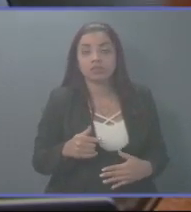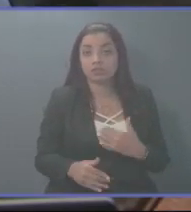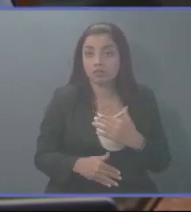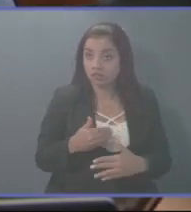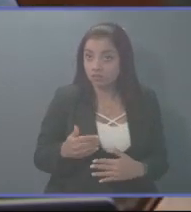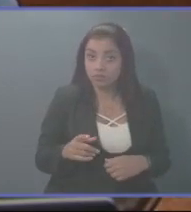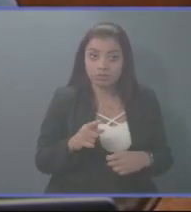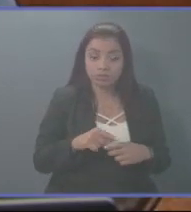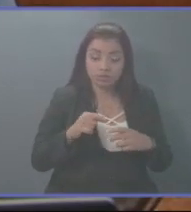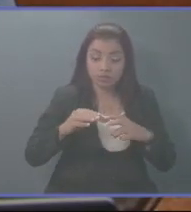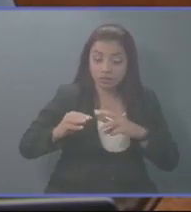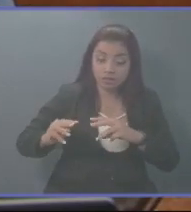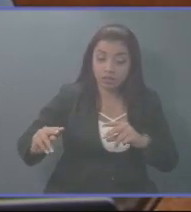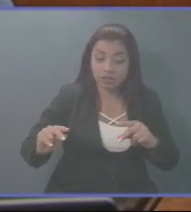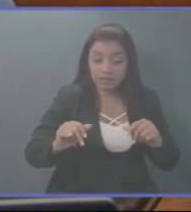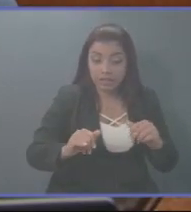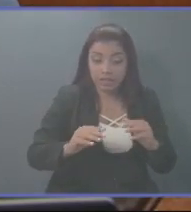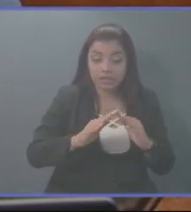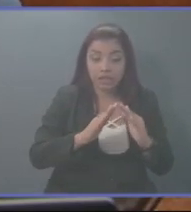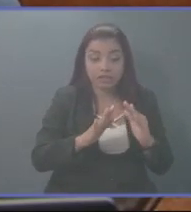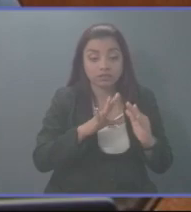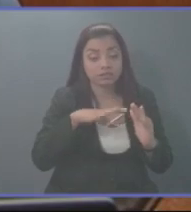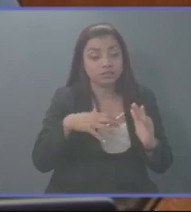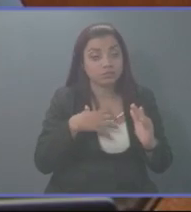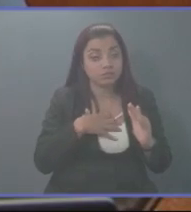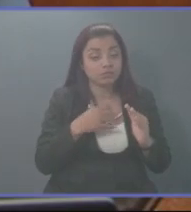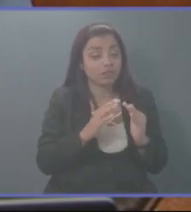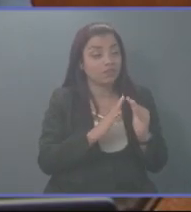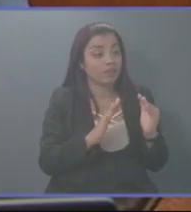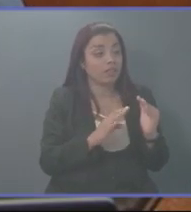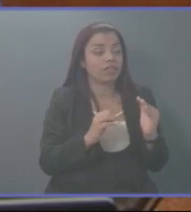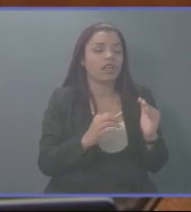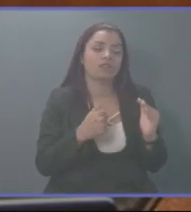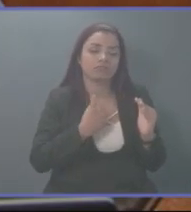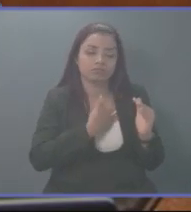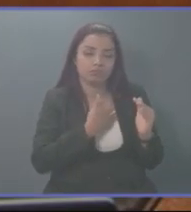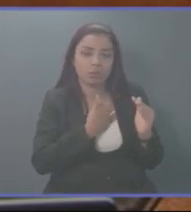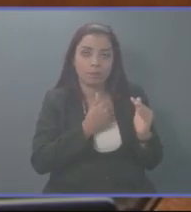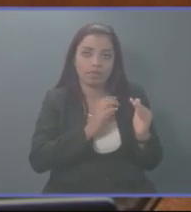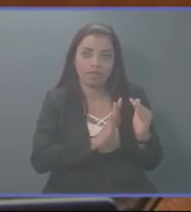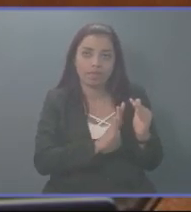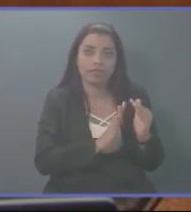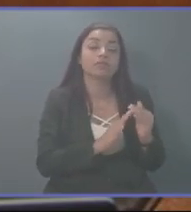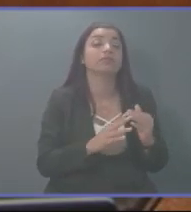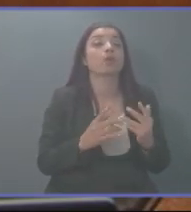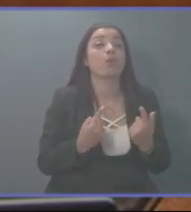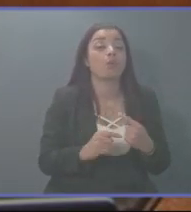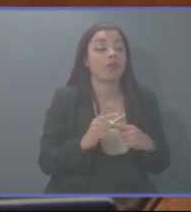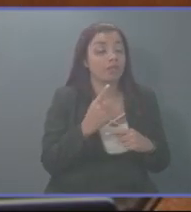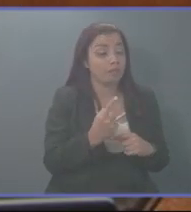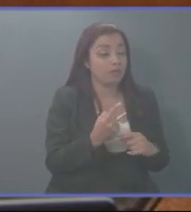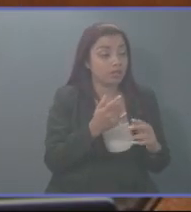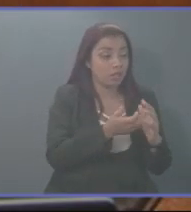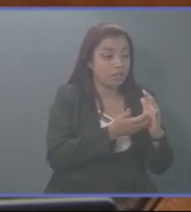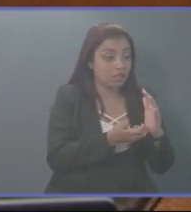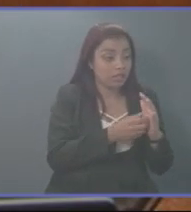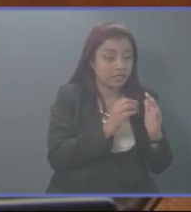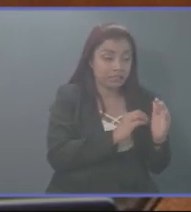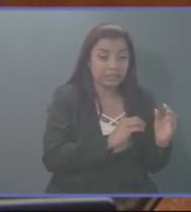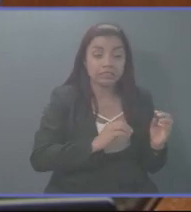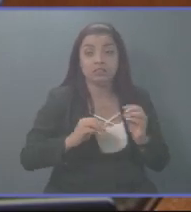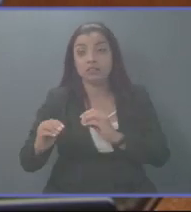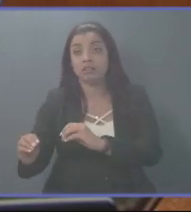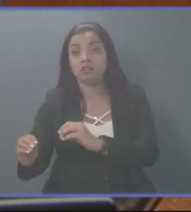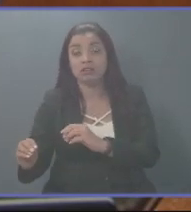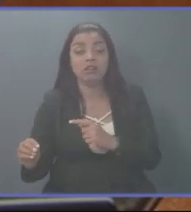de tierras, vivienda y propiedad, cuando como consecuencia del desplazamiento las personas de que trata esta ley